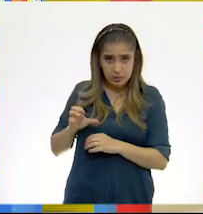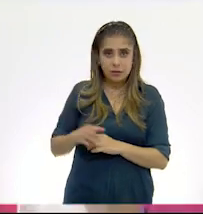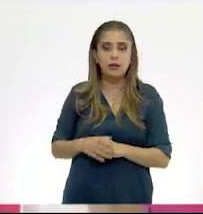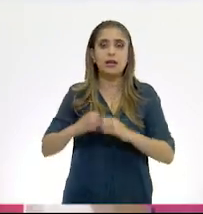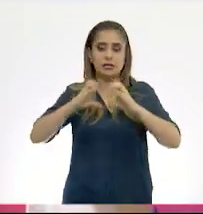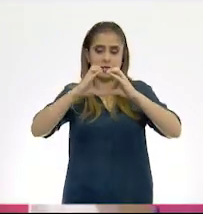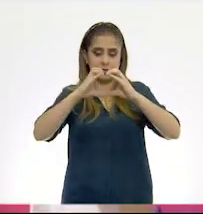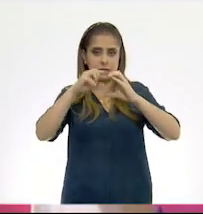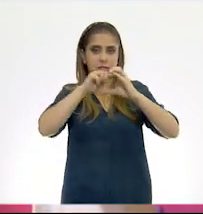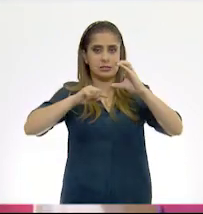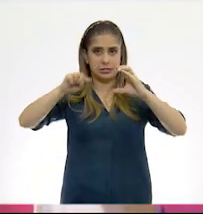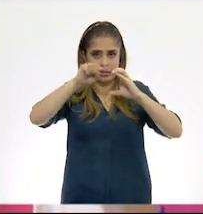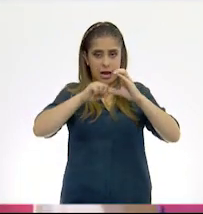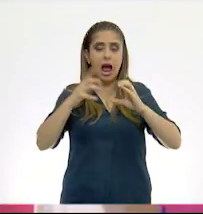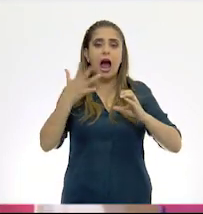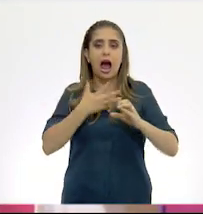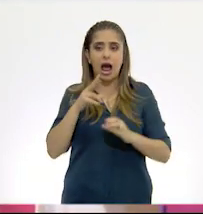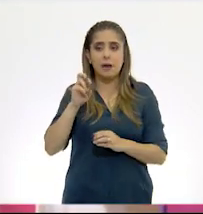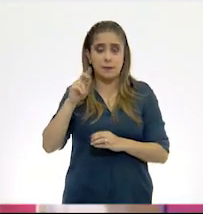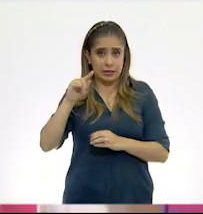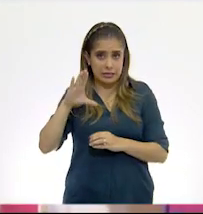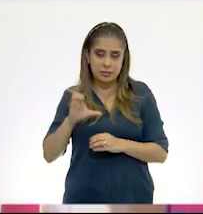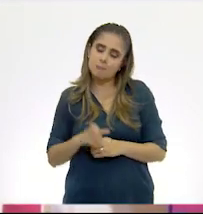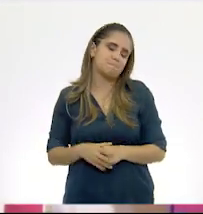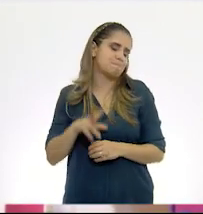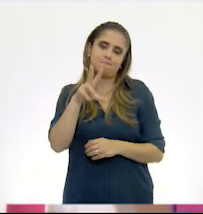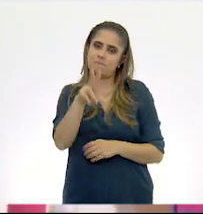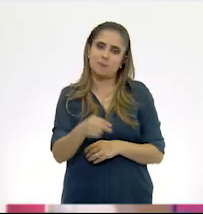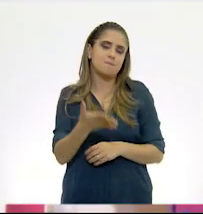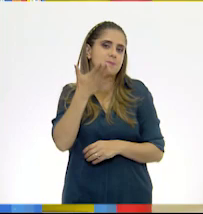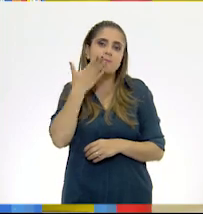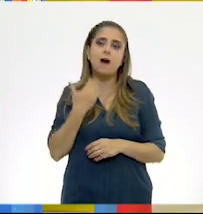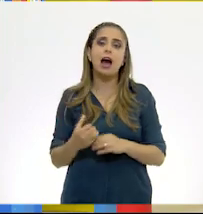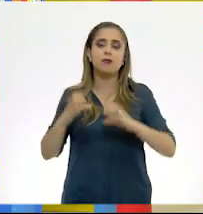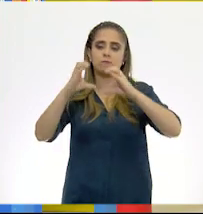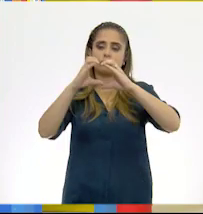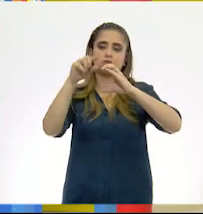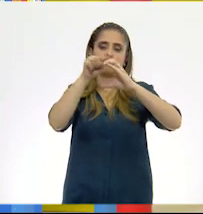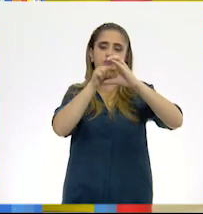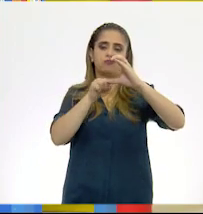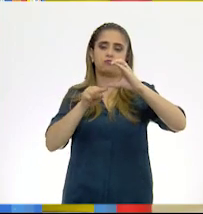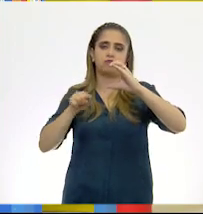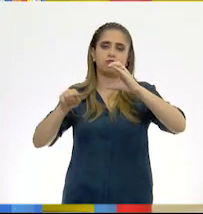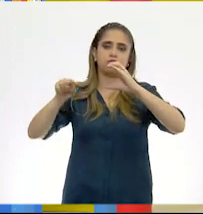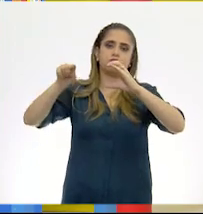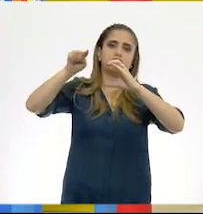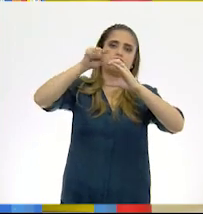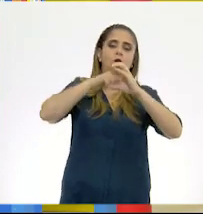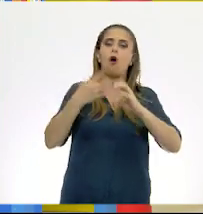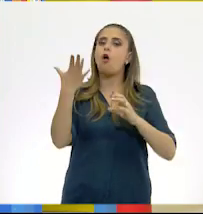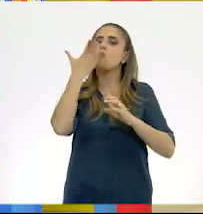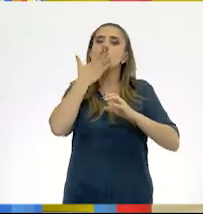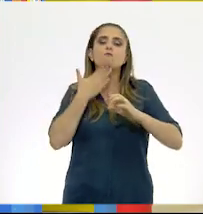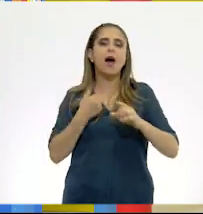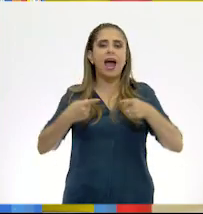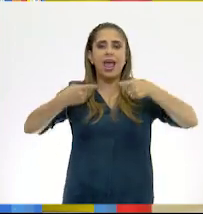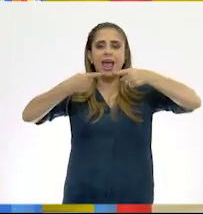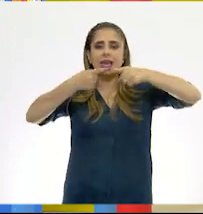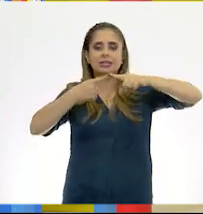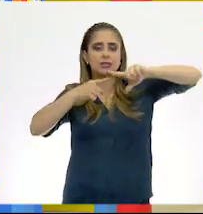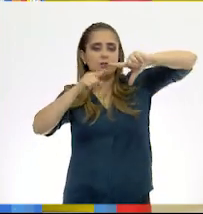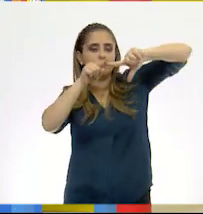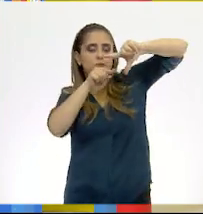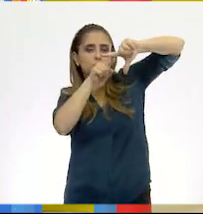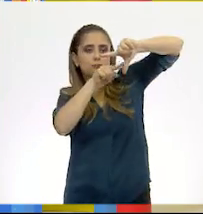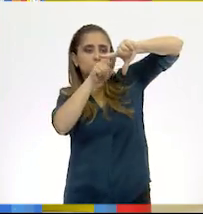tiene vértices. No, no tiene. No, porque es una línea continua, curva, donde no se